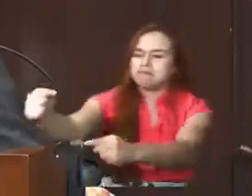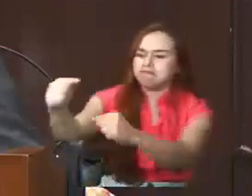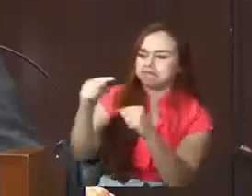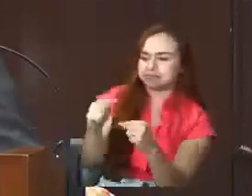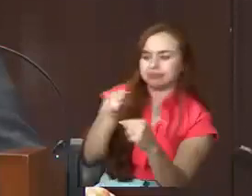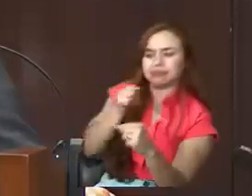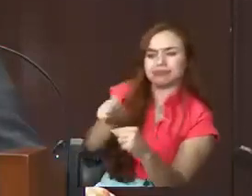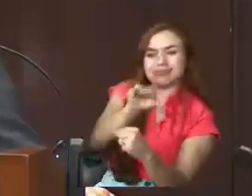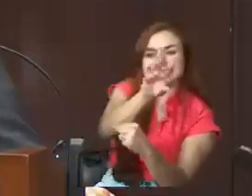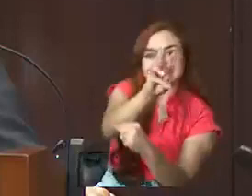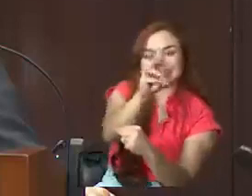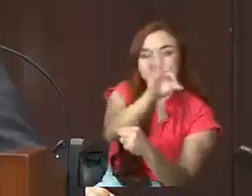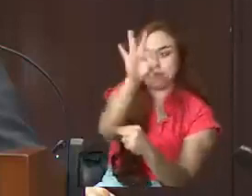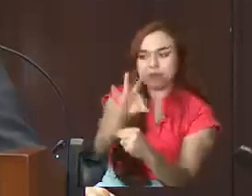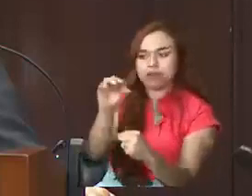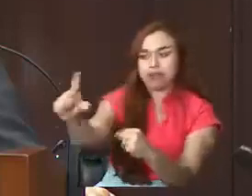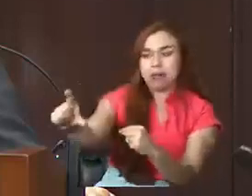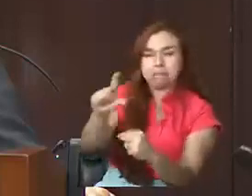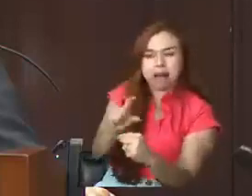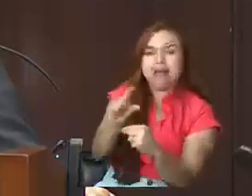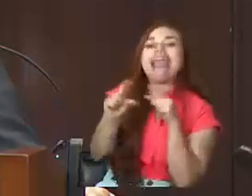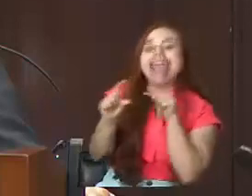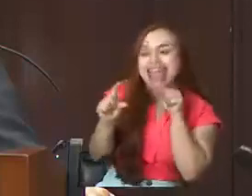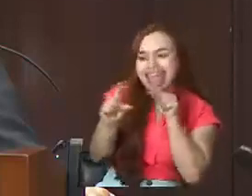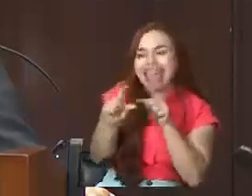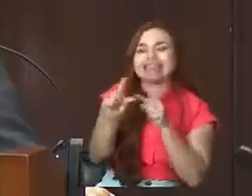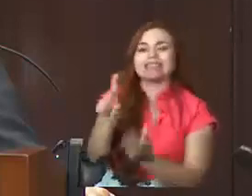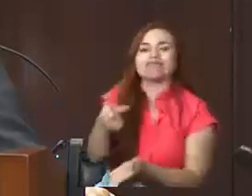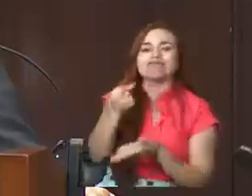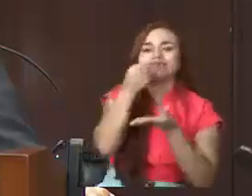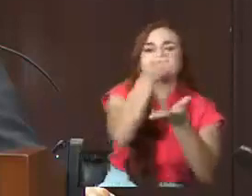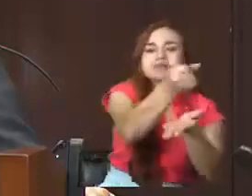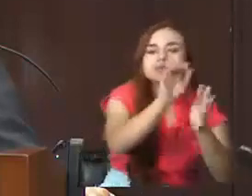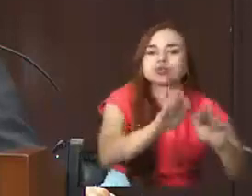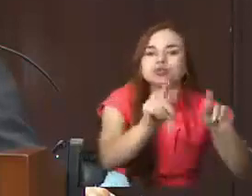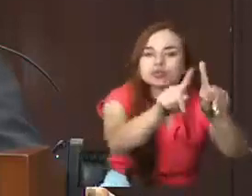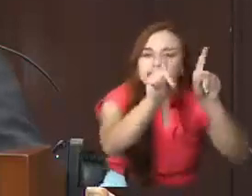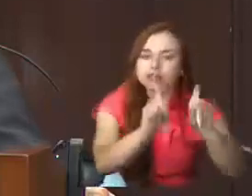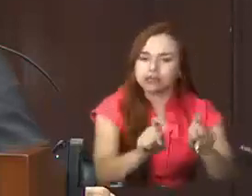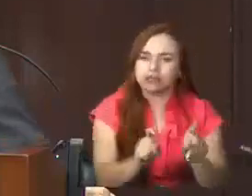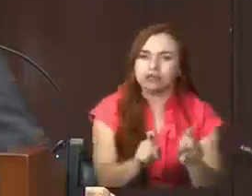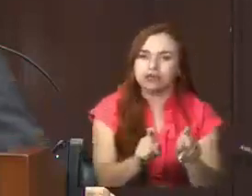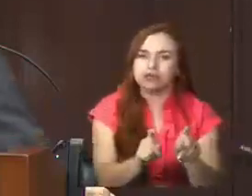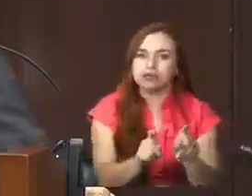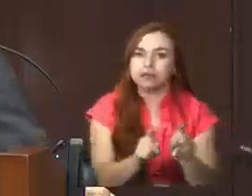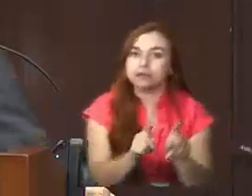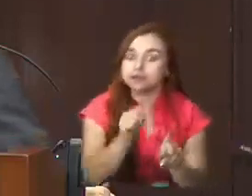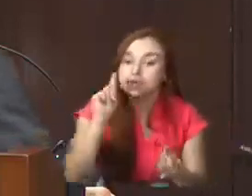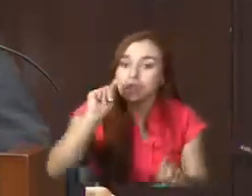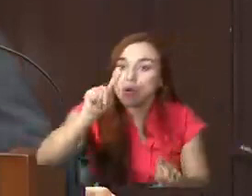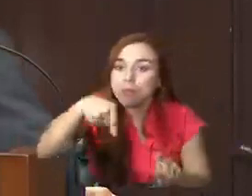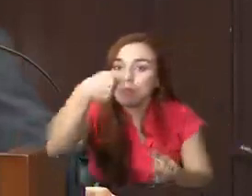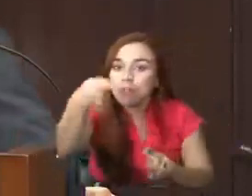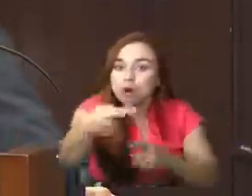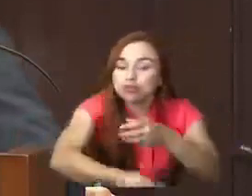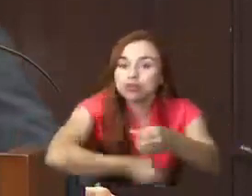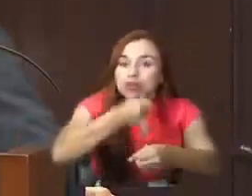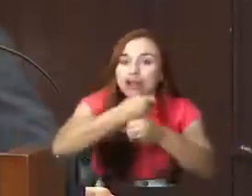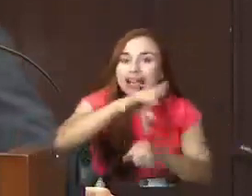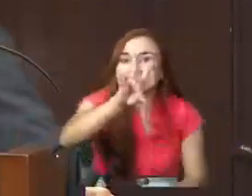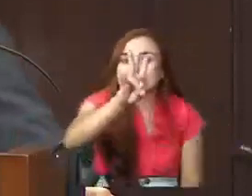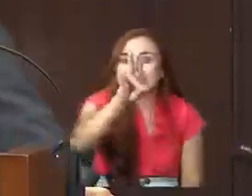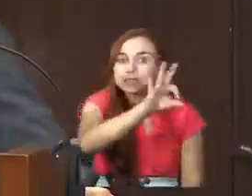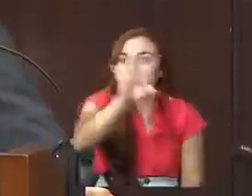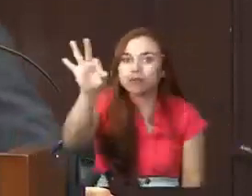en inversión en el sector educativo no será inferior al 7%. Este proyecto salió